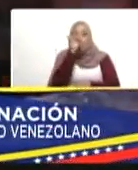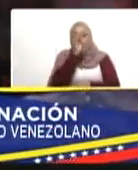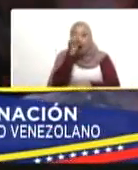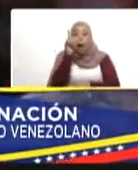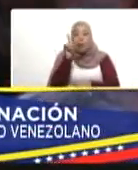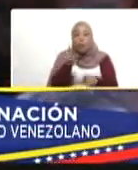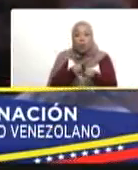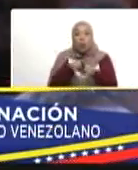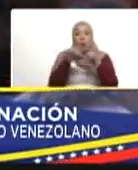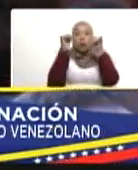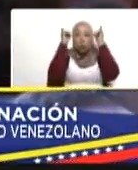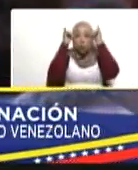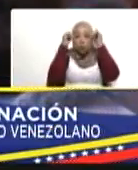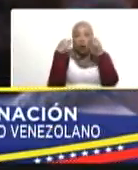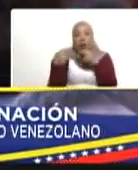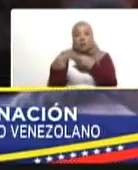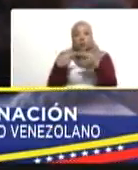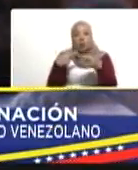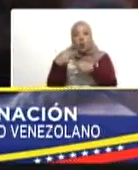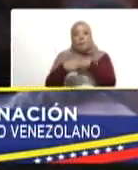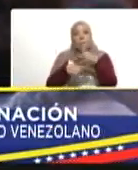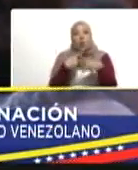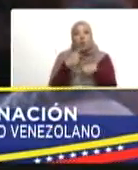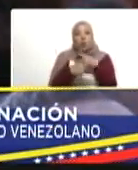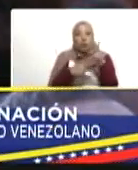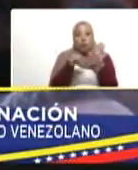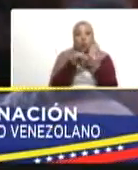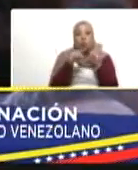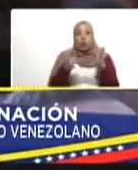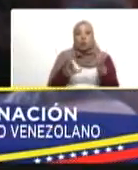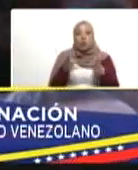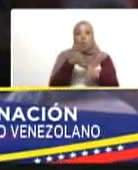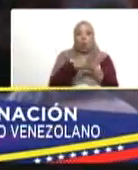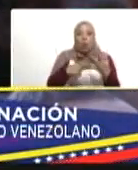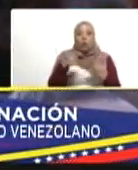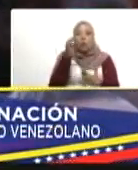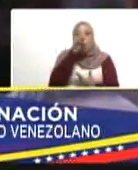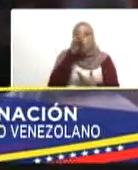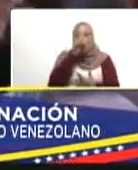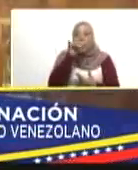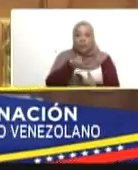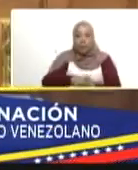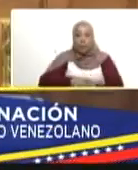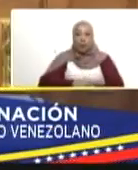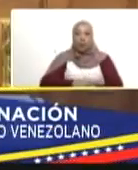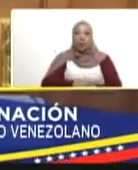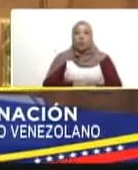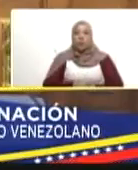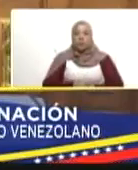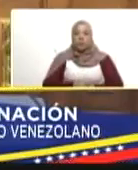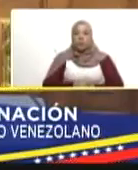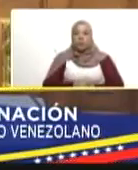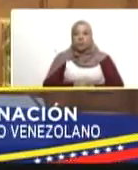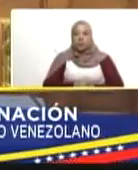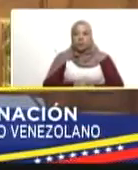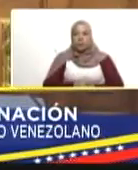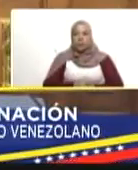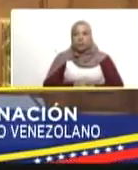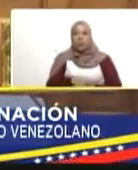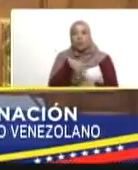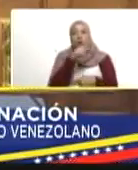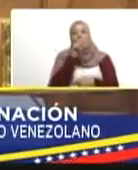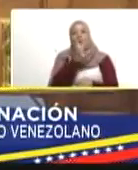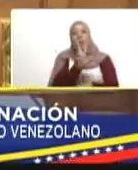correcto pero estás muy vinculado a los productores de ganado vacuna y bufalino también HM que llegó